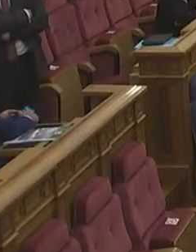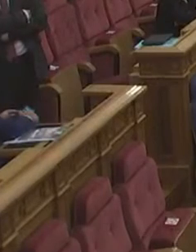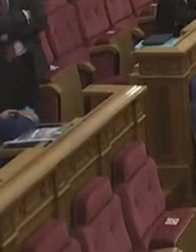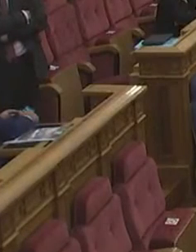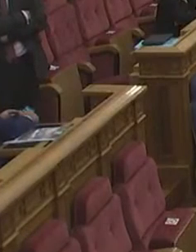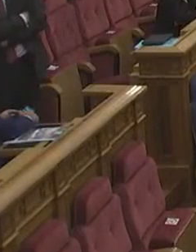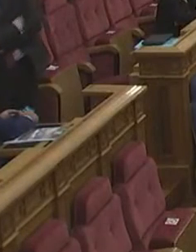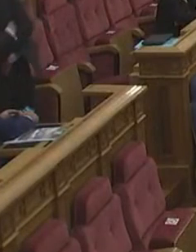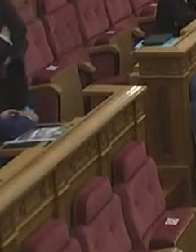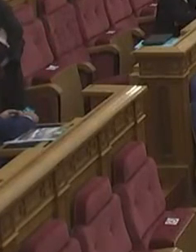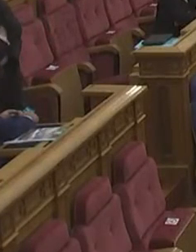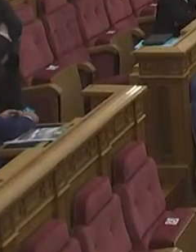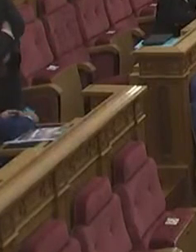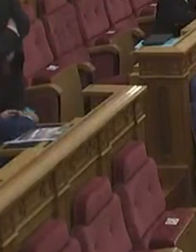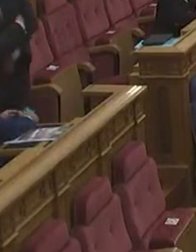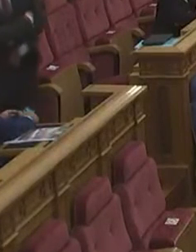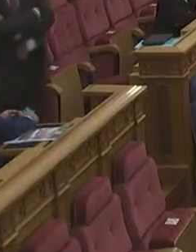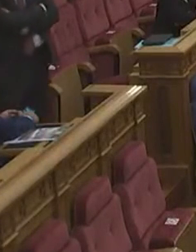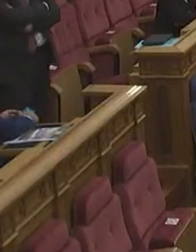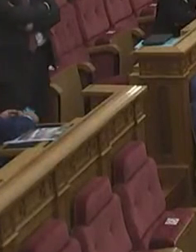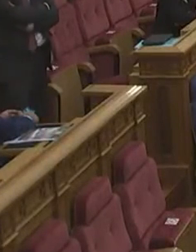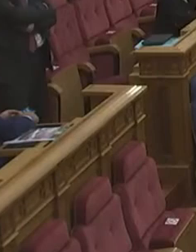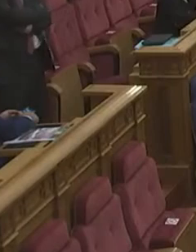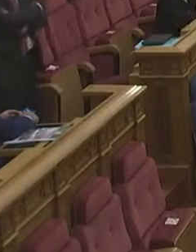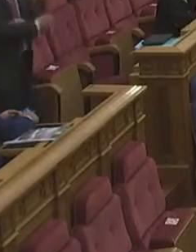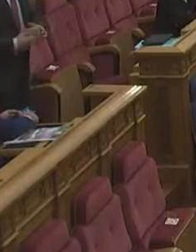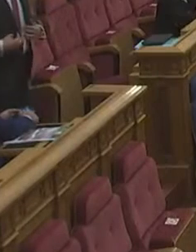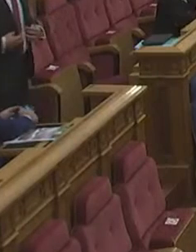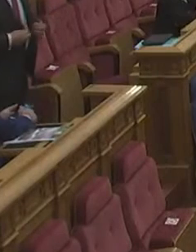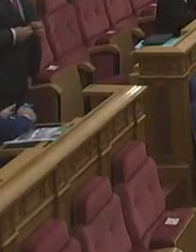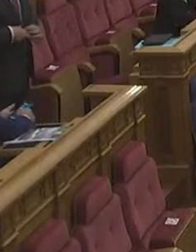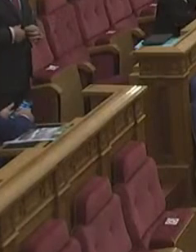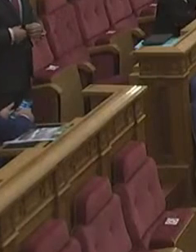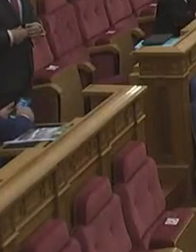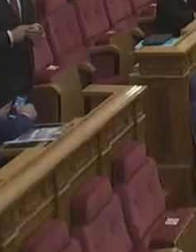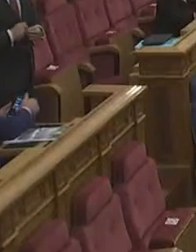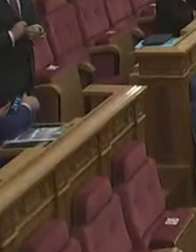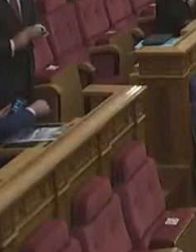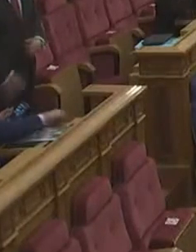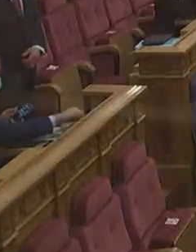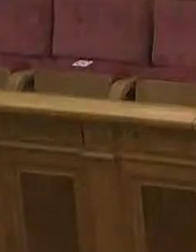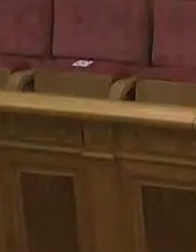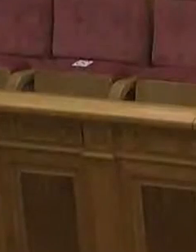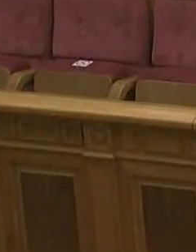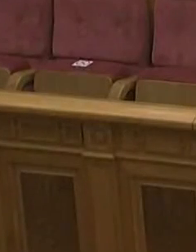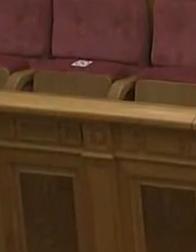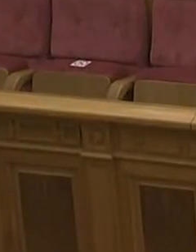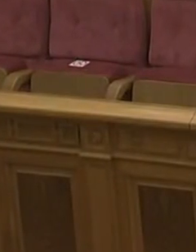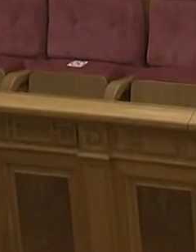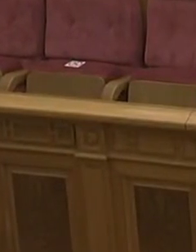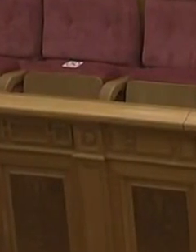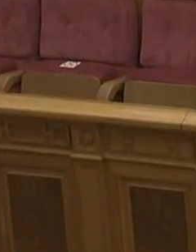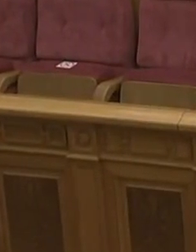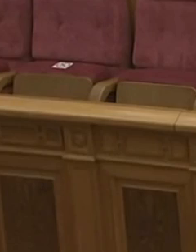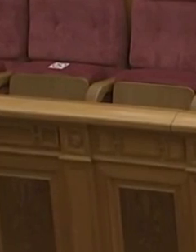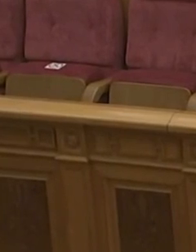a la despoblación y para el desarrollo del medio rural en Castilla-La Mancha, como su propio nombre indica, es un texto que ha tenido en cuenta